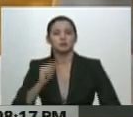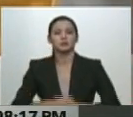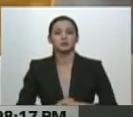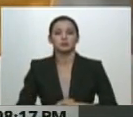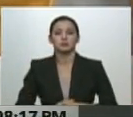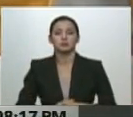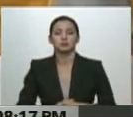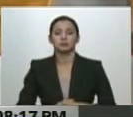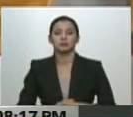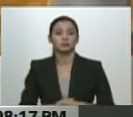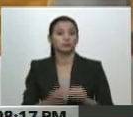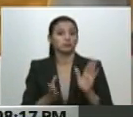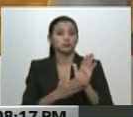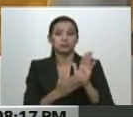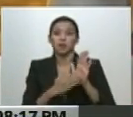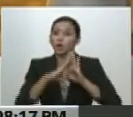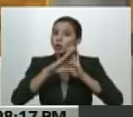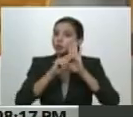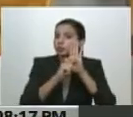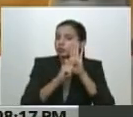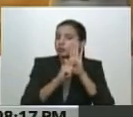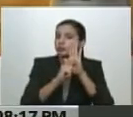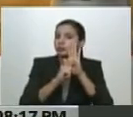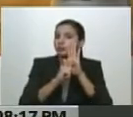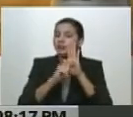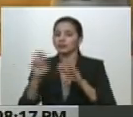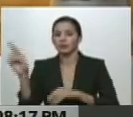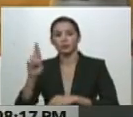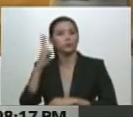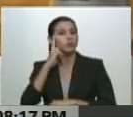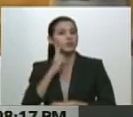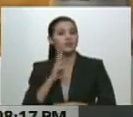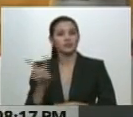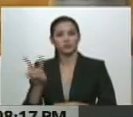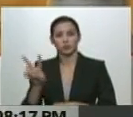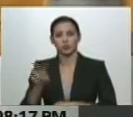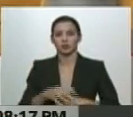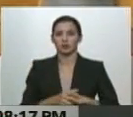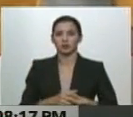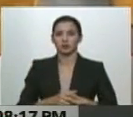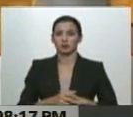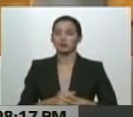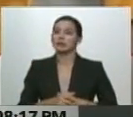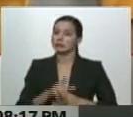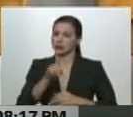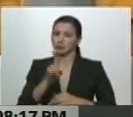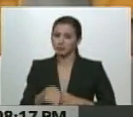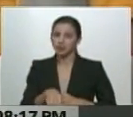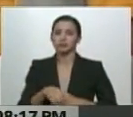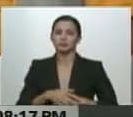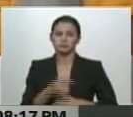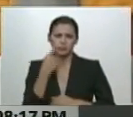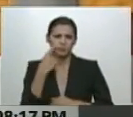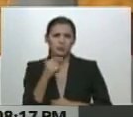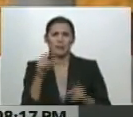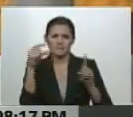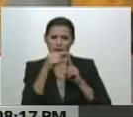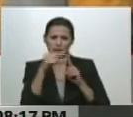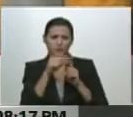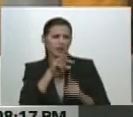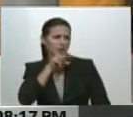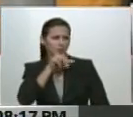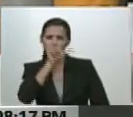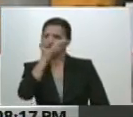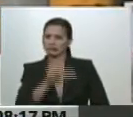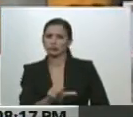la Constitución de la República Bolivariana de Venezuela. Y más allá de sus palabras, remarcan el odio y